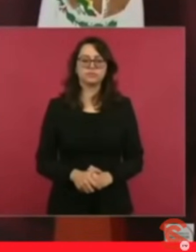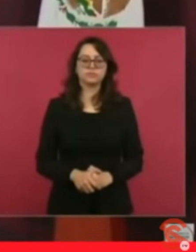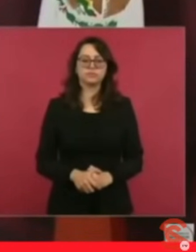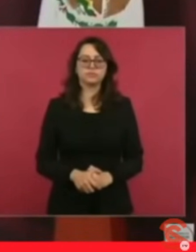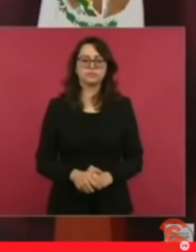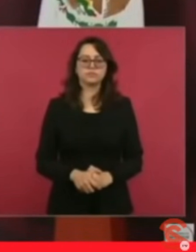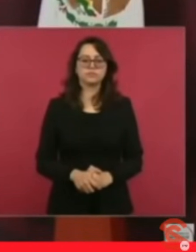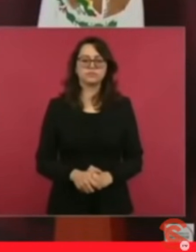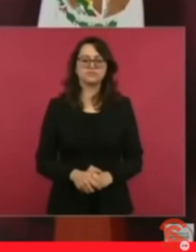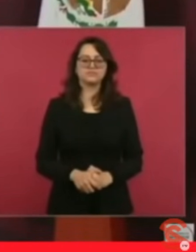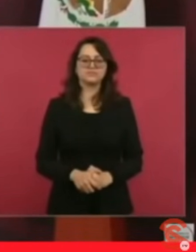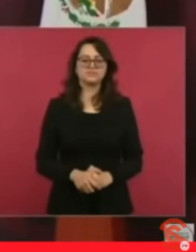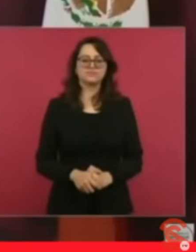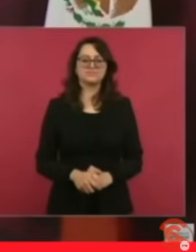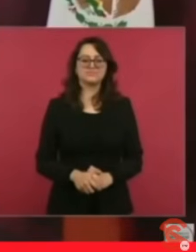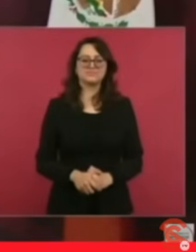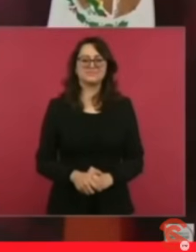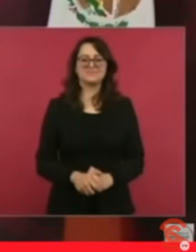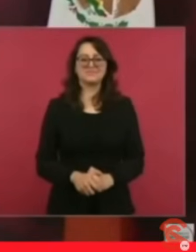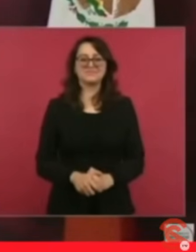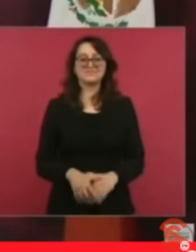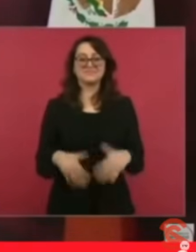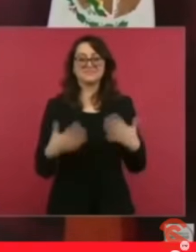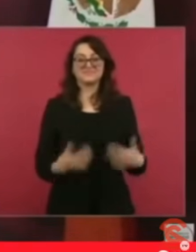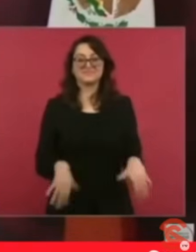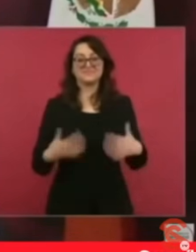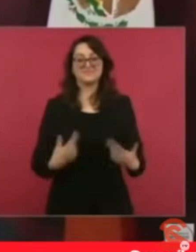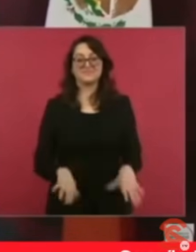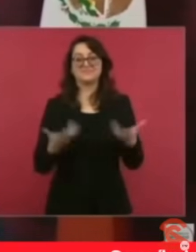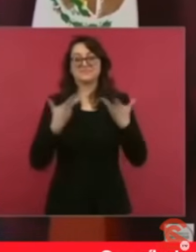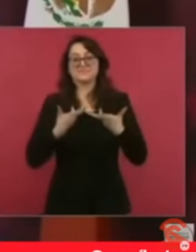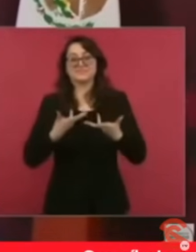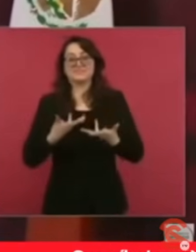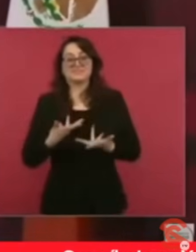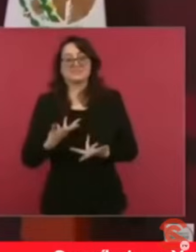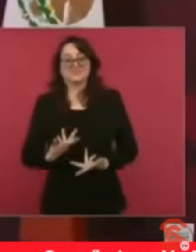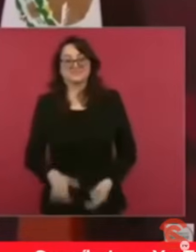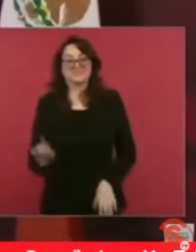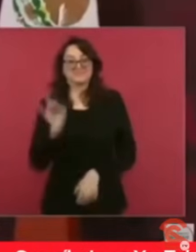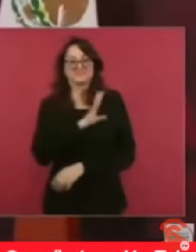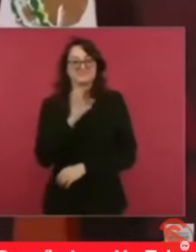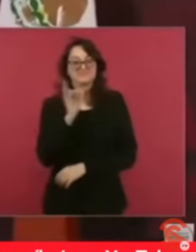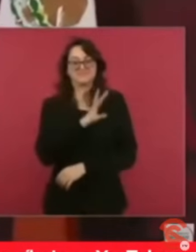Ay, ay, ay, ay, ay,